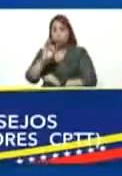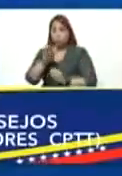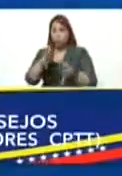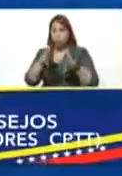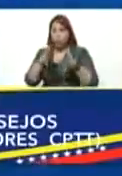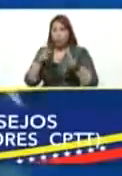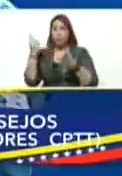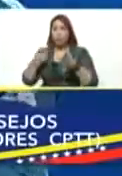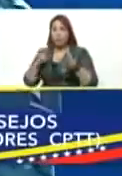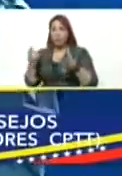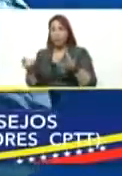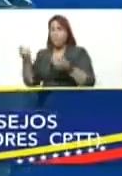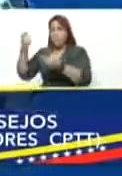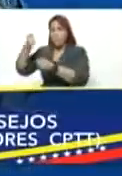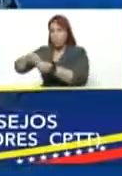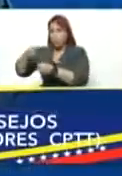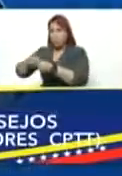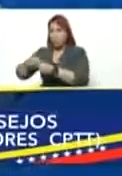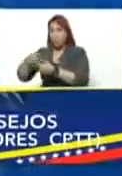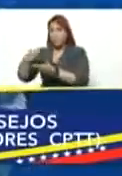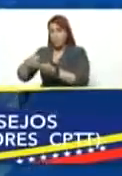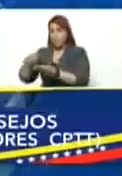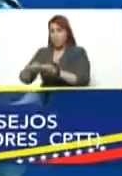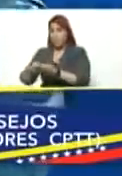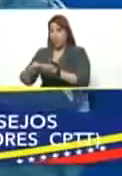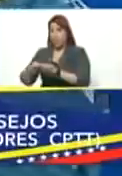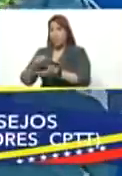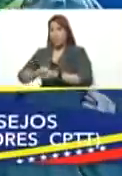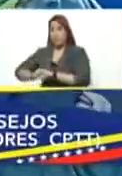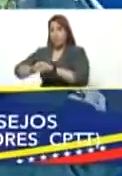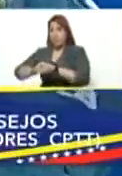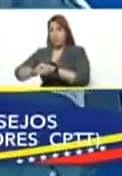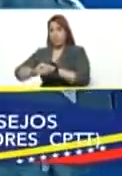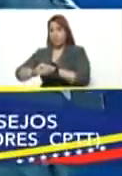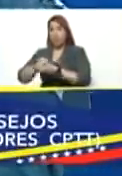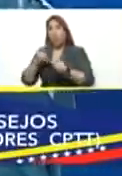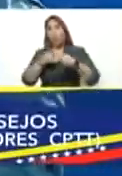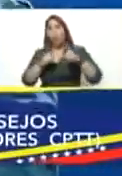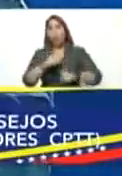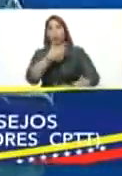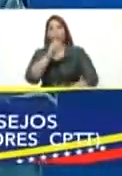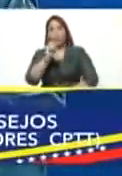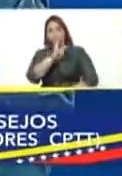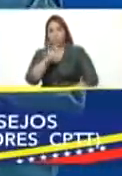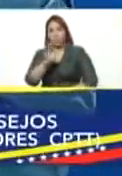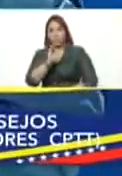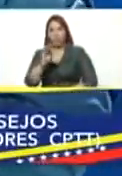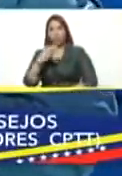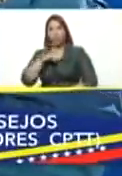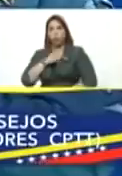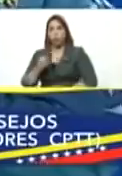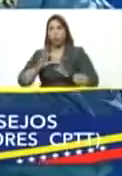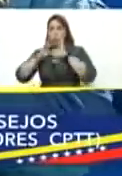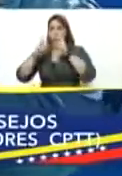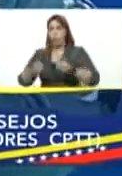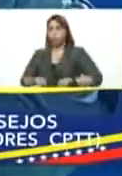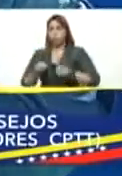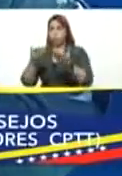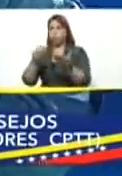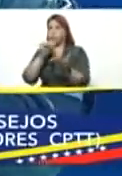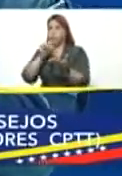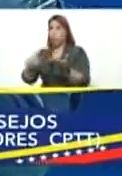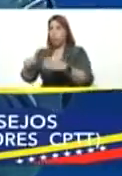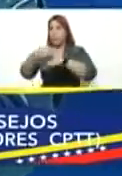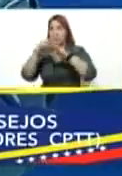que integrarlo al CENIAT, al Tesoro Nacional. Y el otro 30% lo vamos a reportar al Ministerio. Siempre y cuando